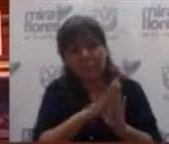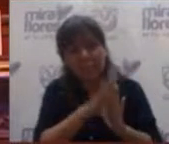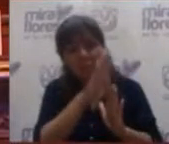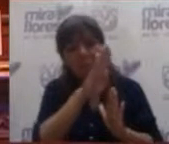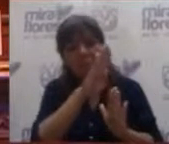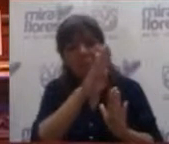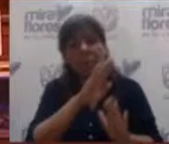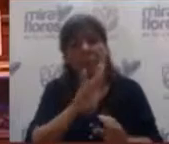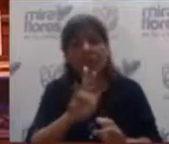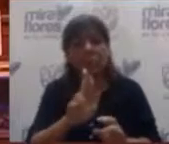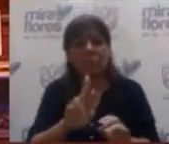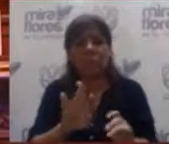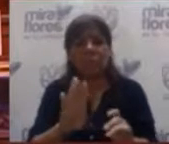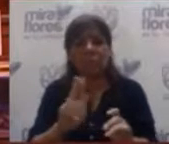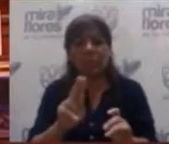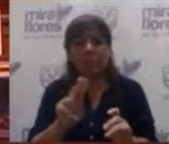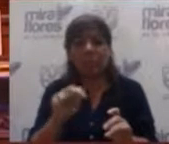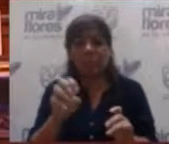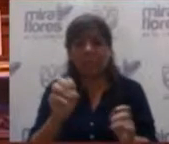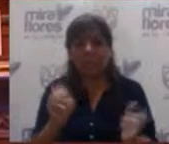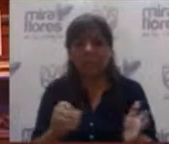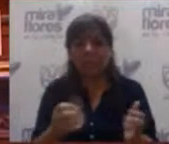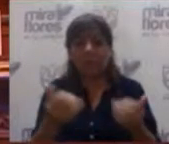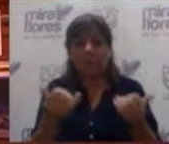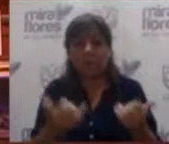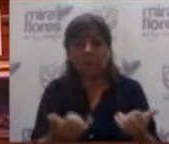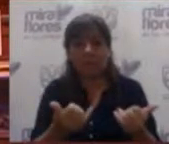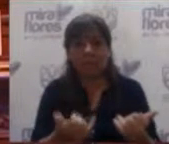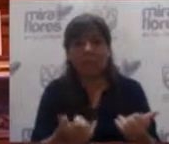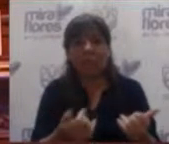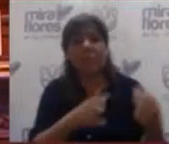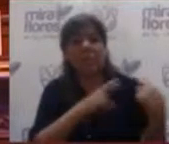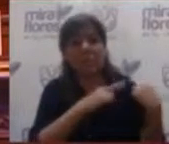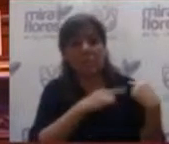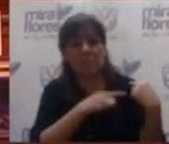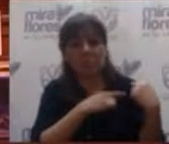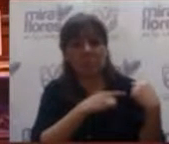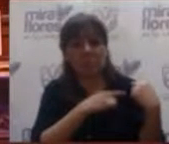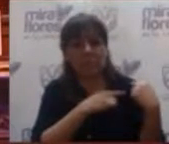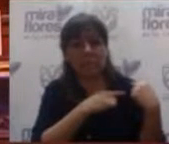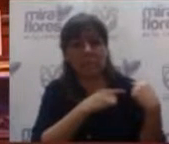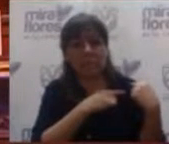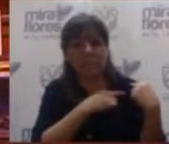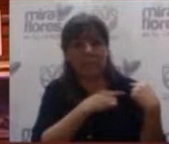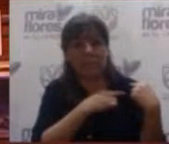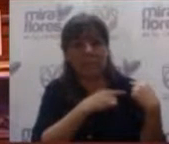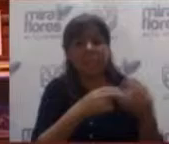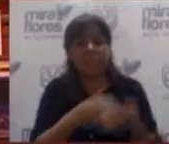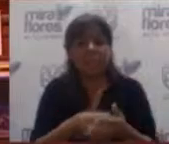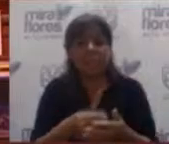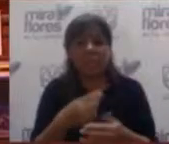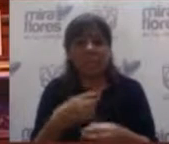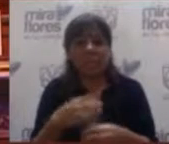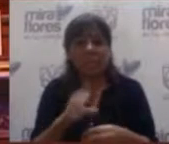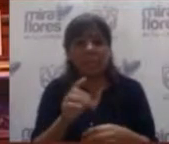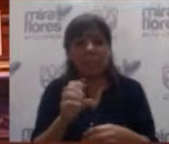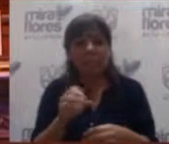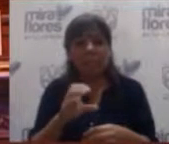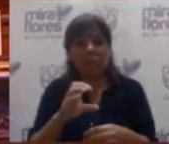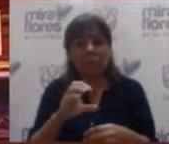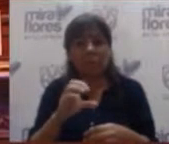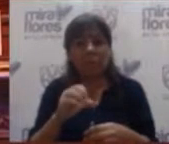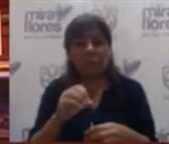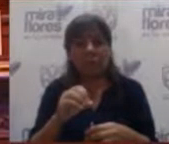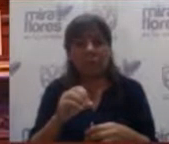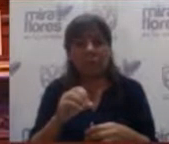Y quien ha asumido la responsabilidad de la Gerencia de Autorizaciones y Control Urbano es la doctora Gloria Corbacho. Entonces, me